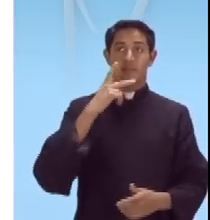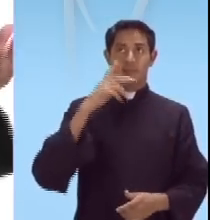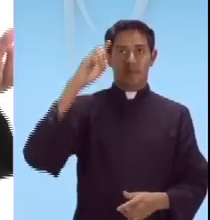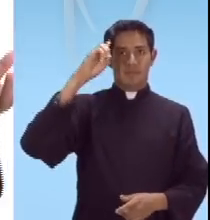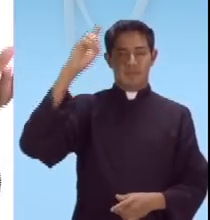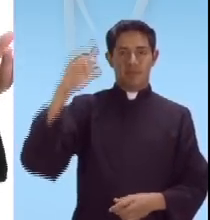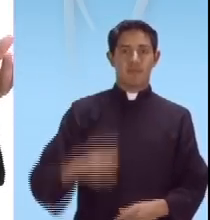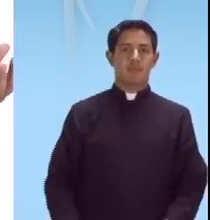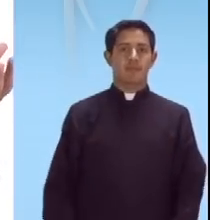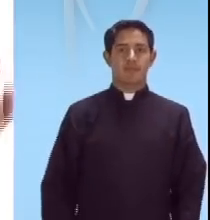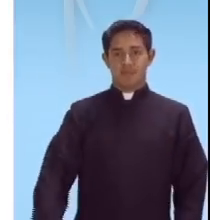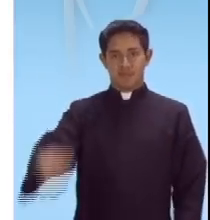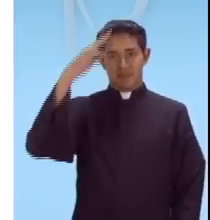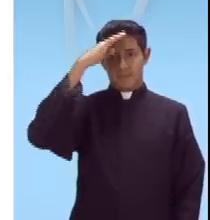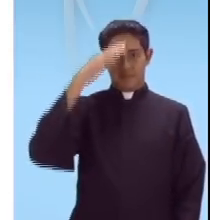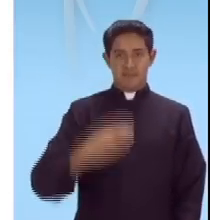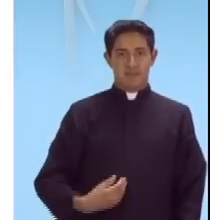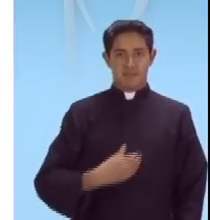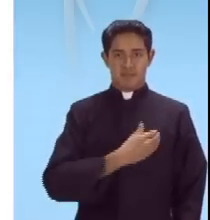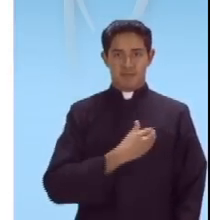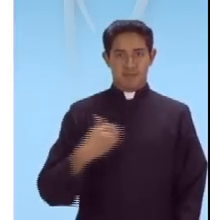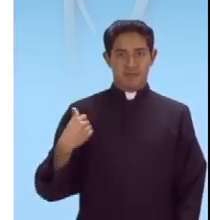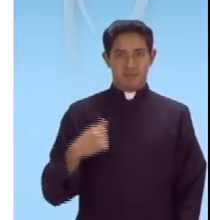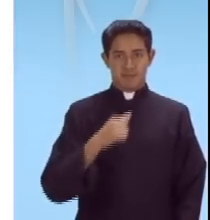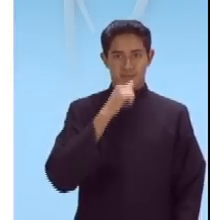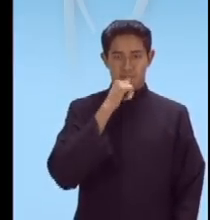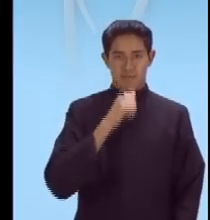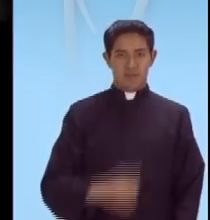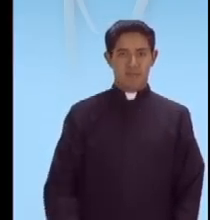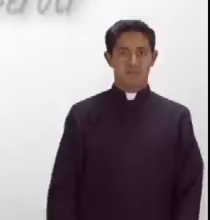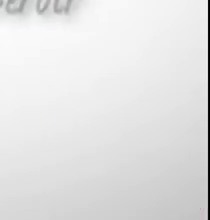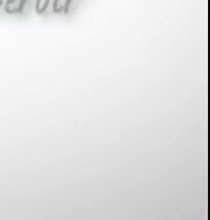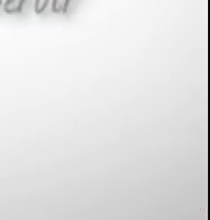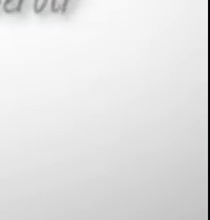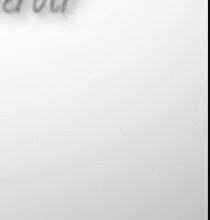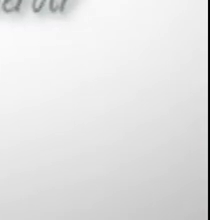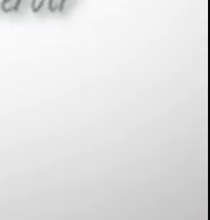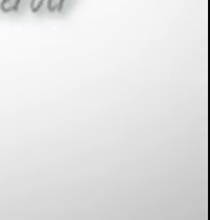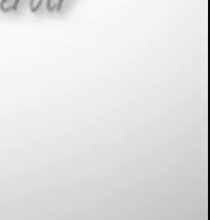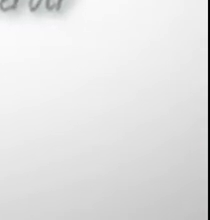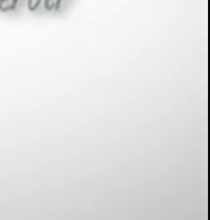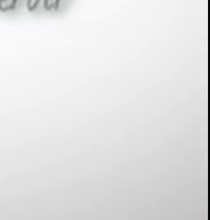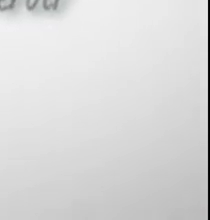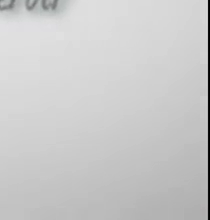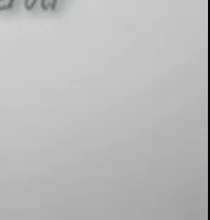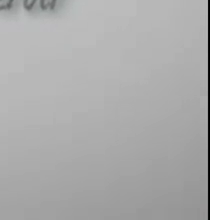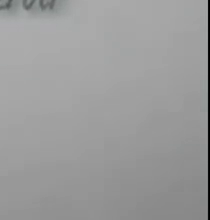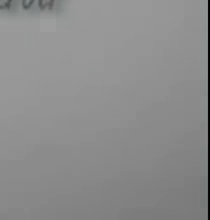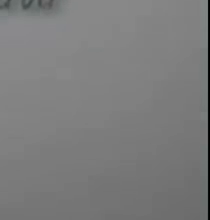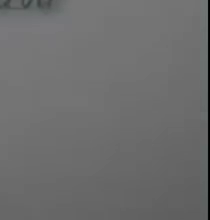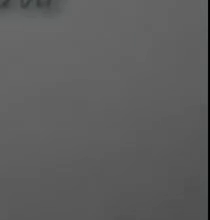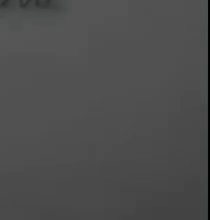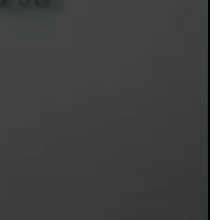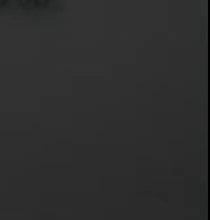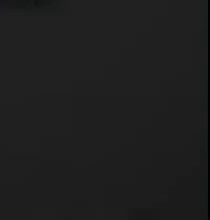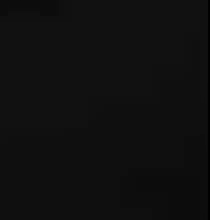Amén. Muchas gracias. Gracias. Gracias. Gracias. Gracias. Gracias.